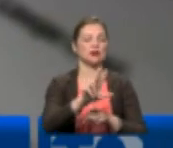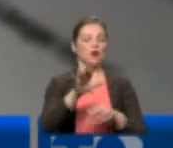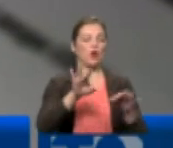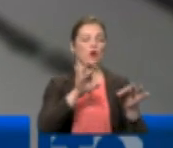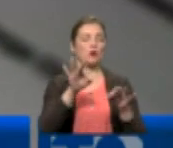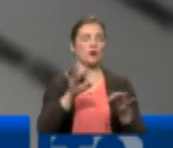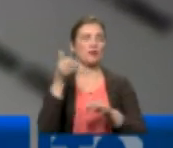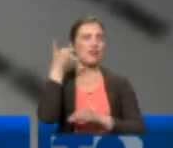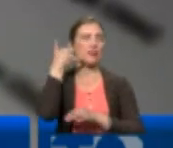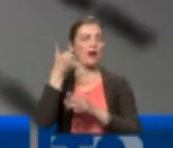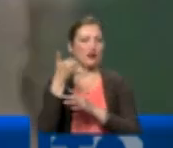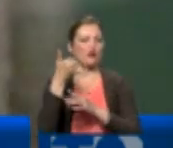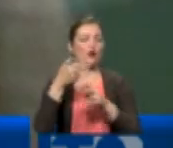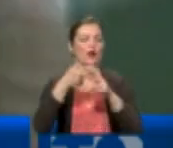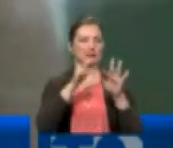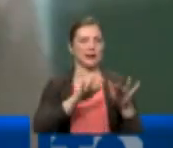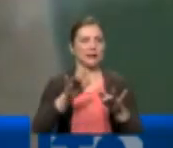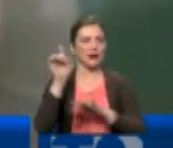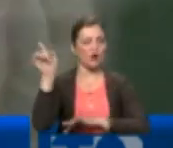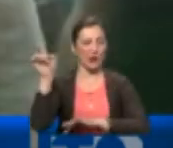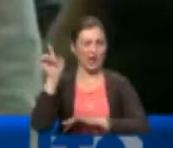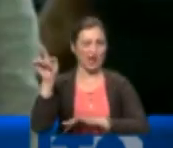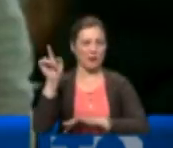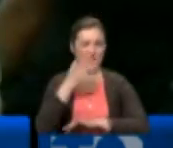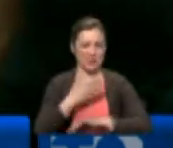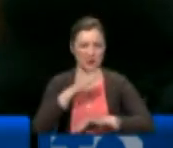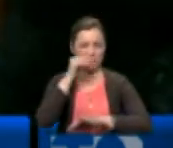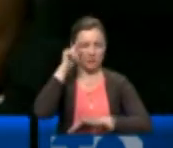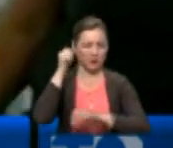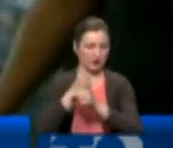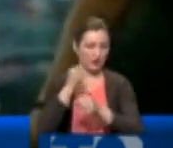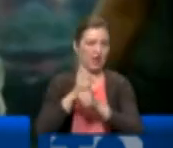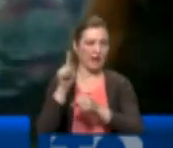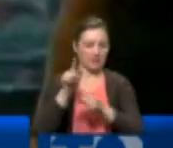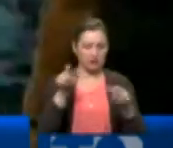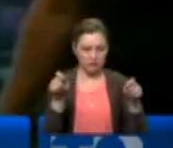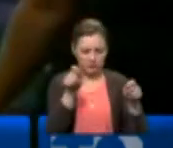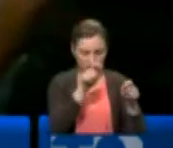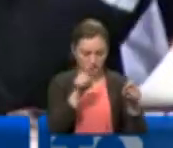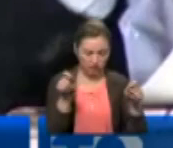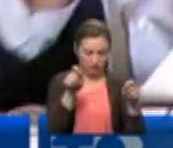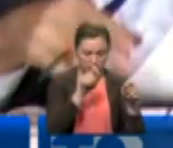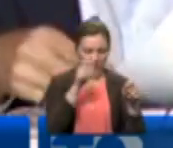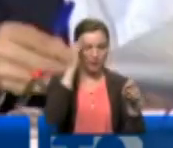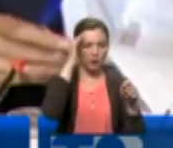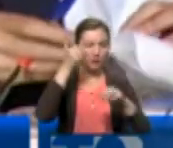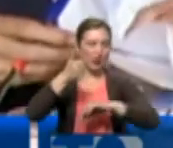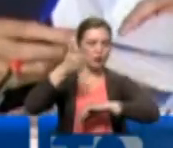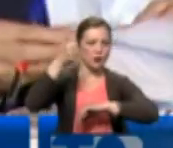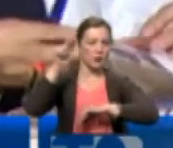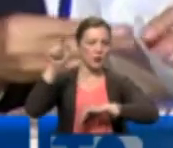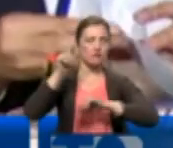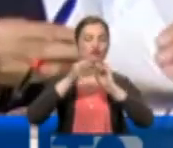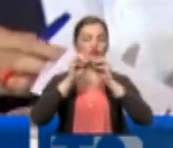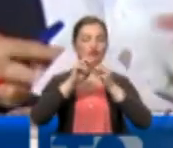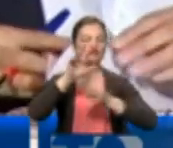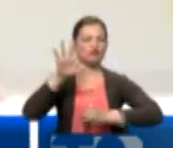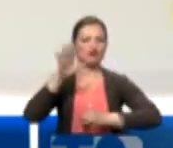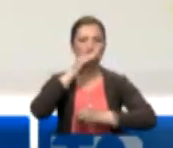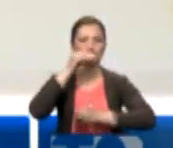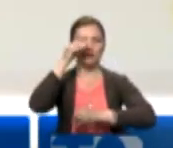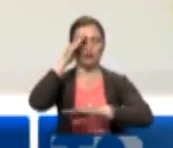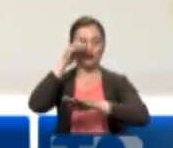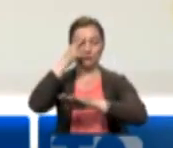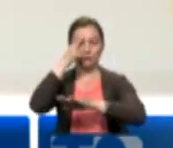del exsecretario jurídico de la presidencia, Alexis Mera, se devela la preocupación de los altos mandos del correísmo. El mismo día que